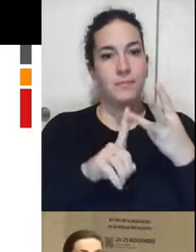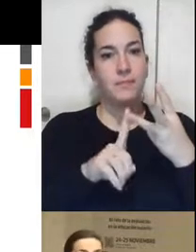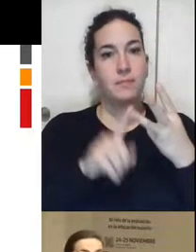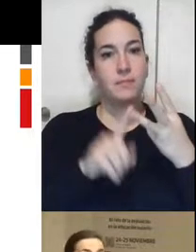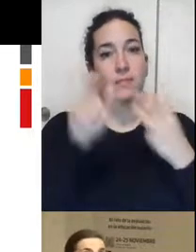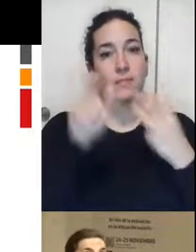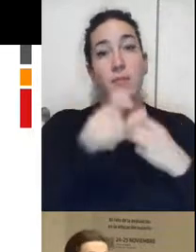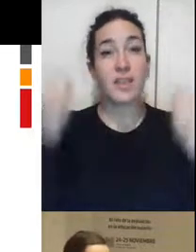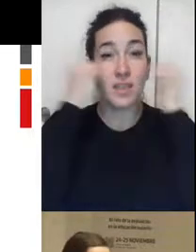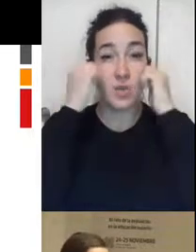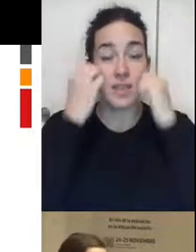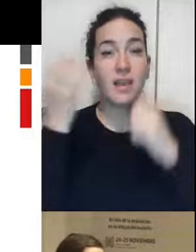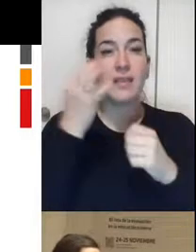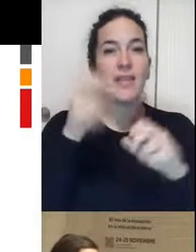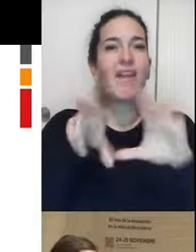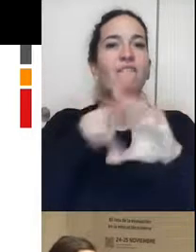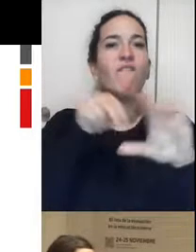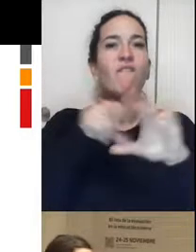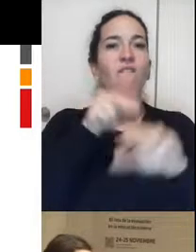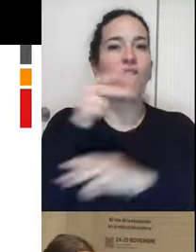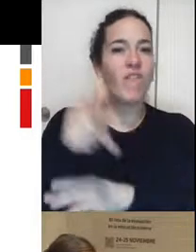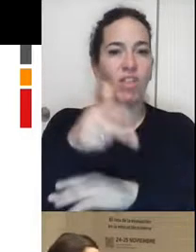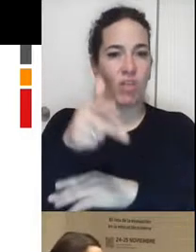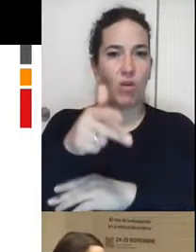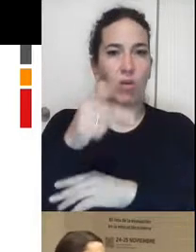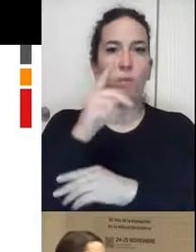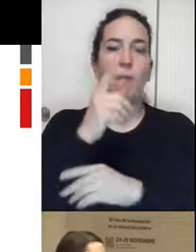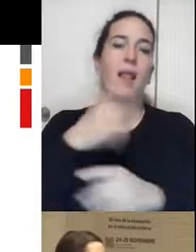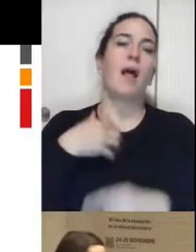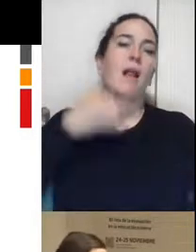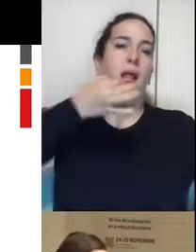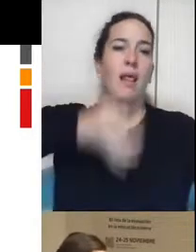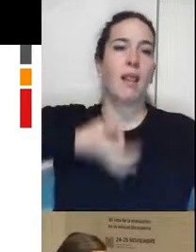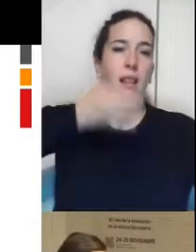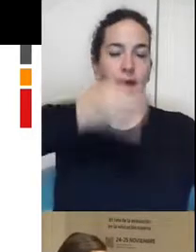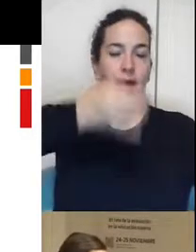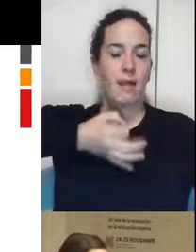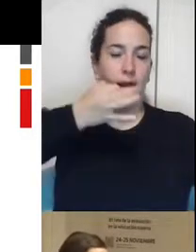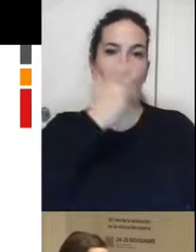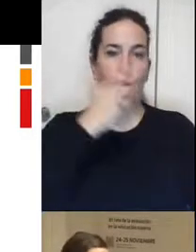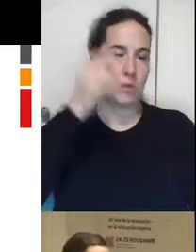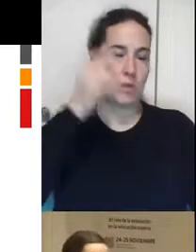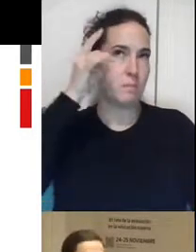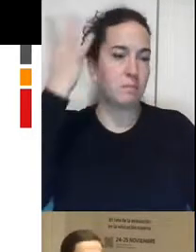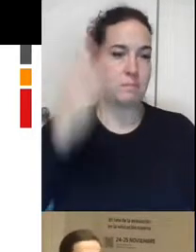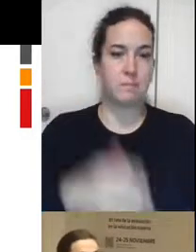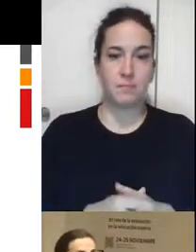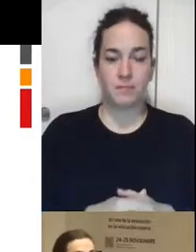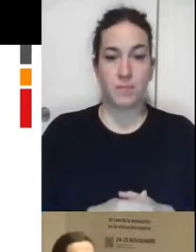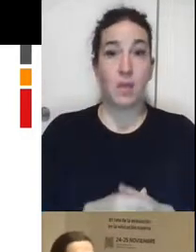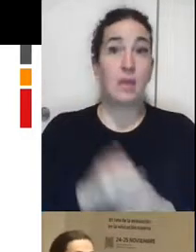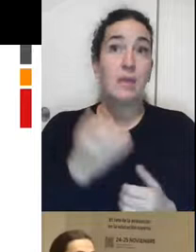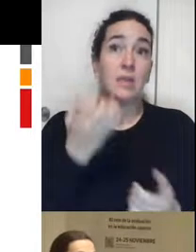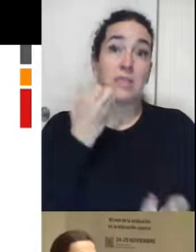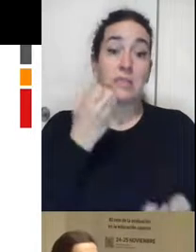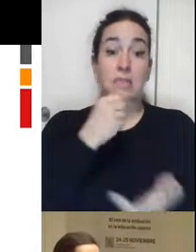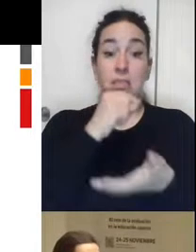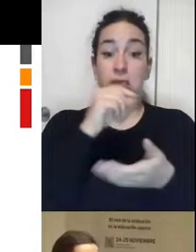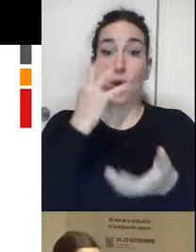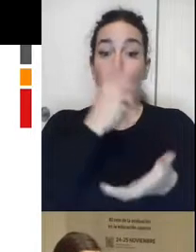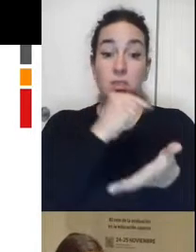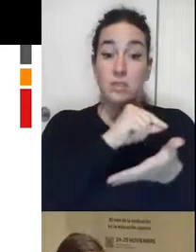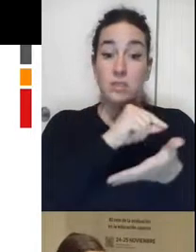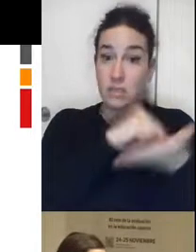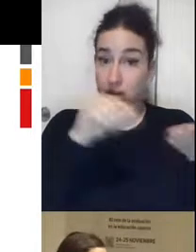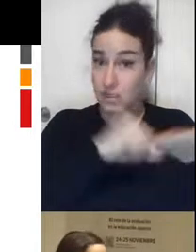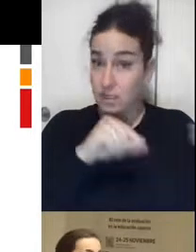debían realizar el vídeo en el que se narraría el cuento que habían inventado. Como en el caso del cuento escrito, una vez vistos los vídeos